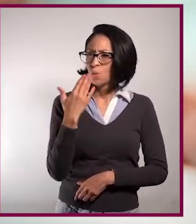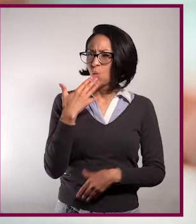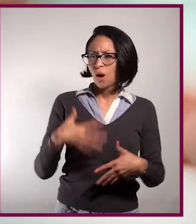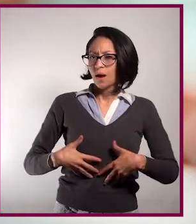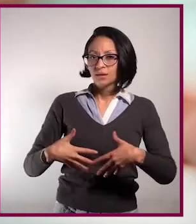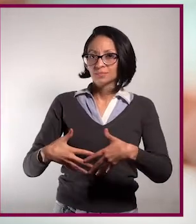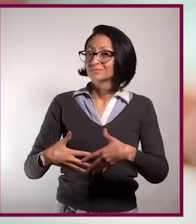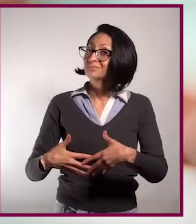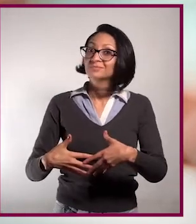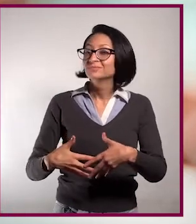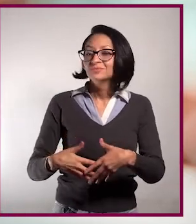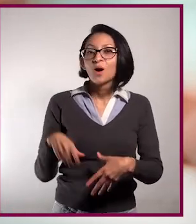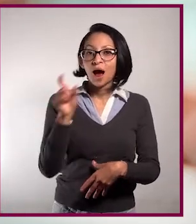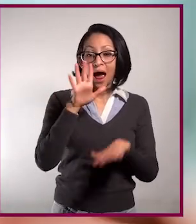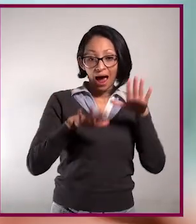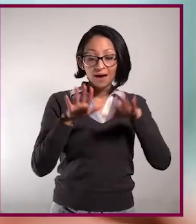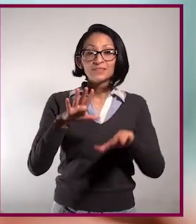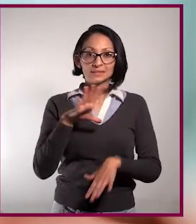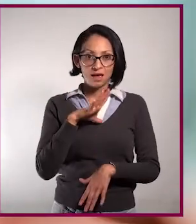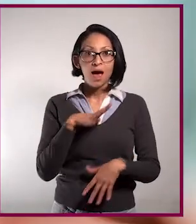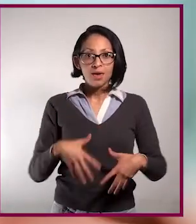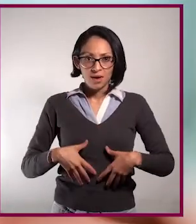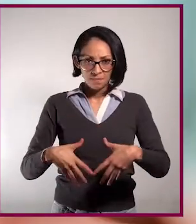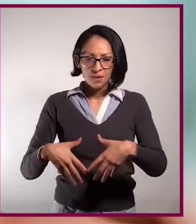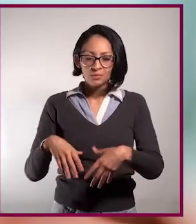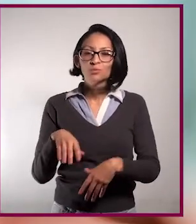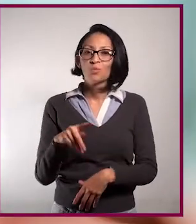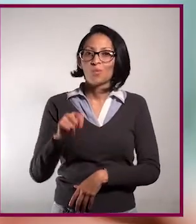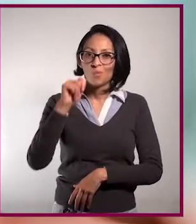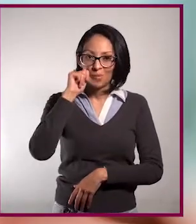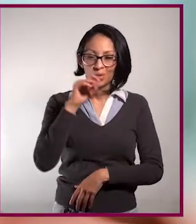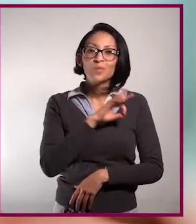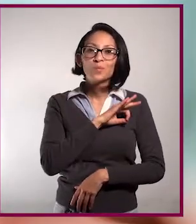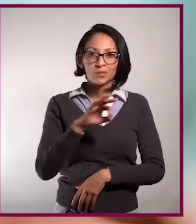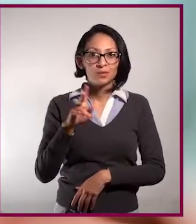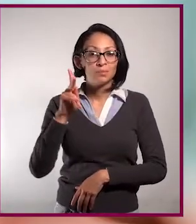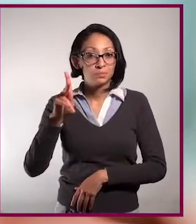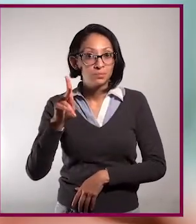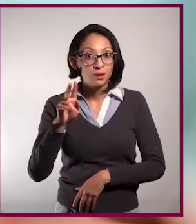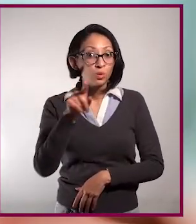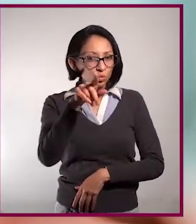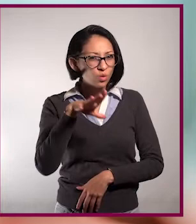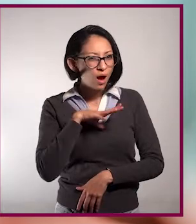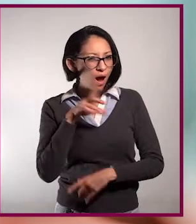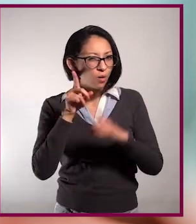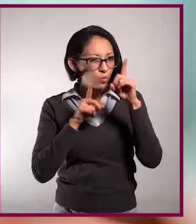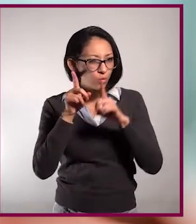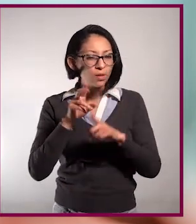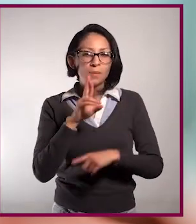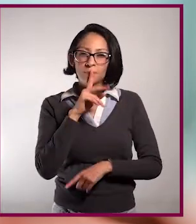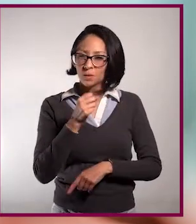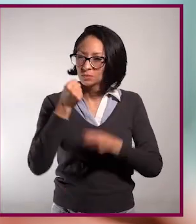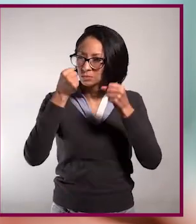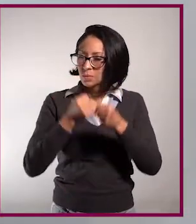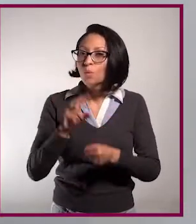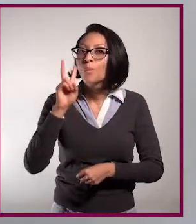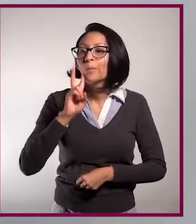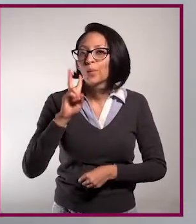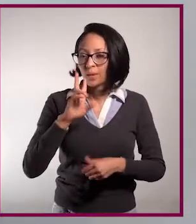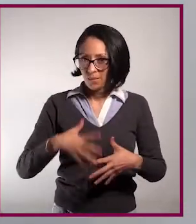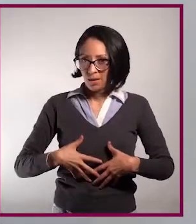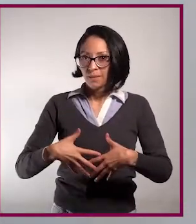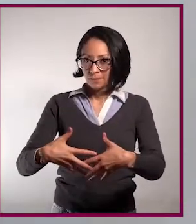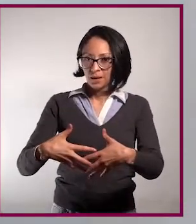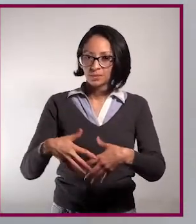es que podrías menstruar y de todos modos estar embarazada. Por eso es importante que si tienes dudas, mejor recurras a una prueba de embarazo. Es